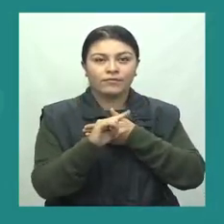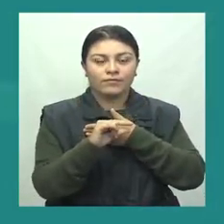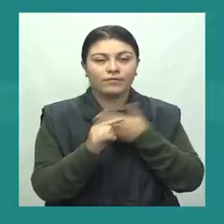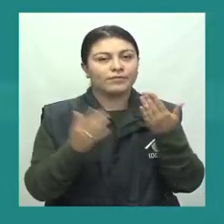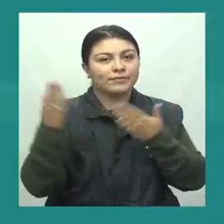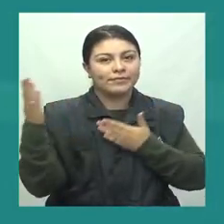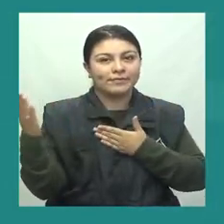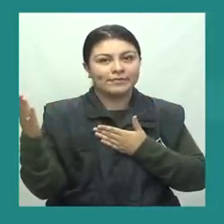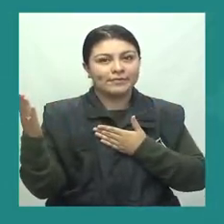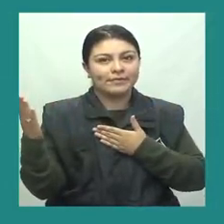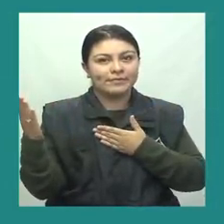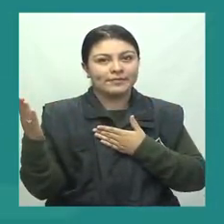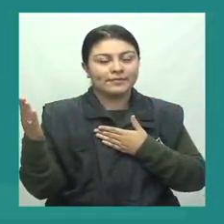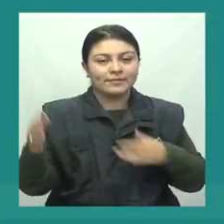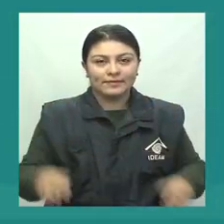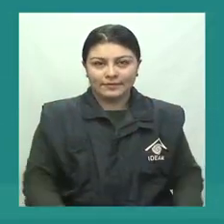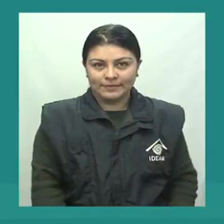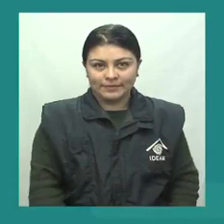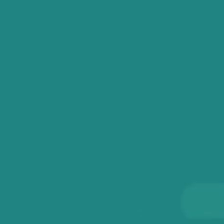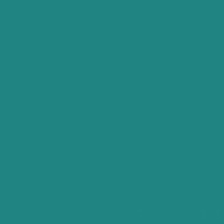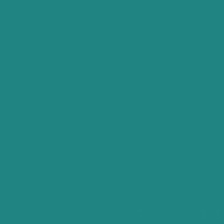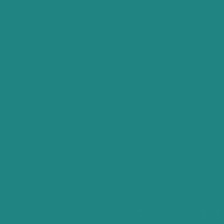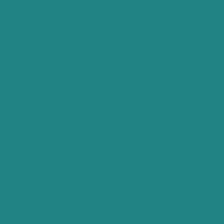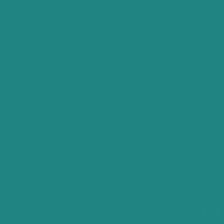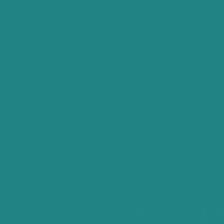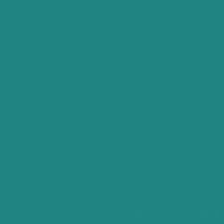¡Gracias!